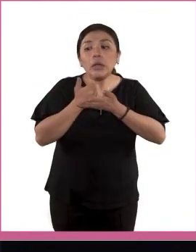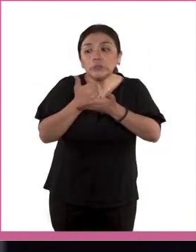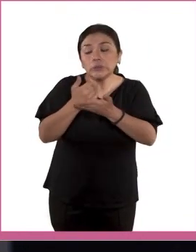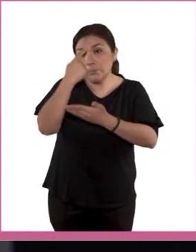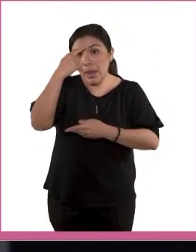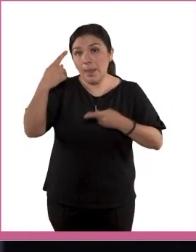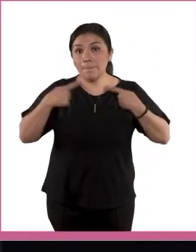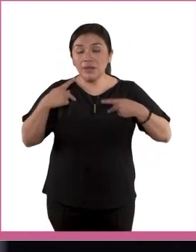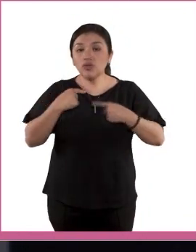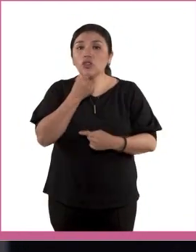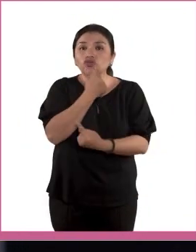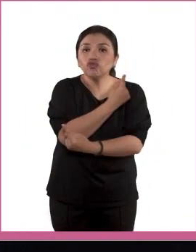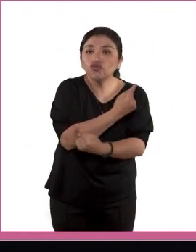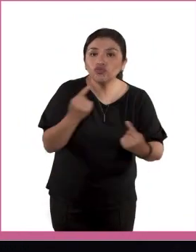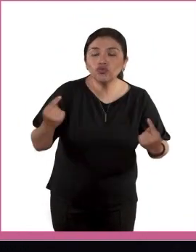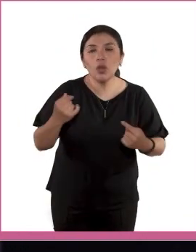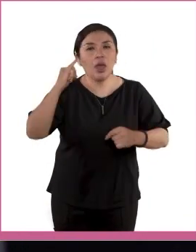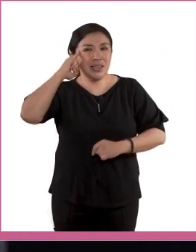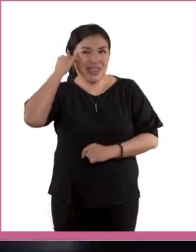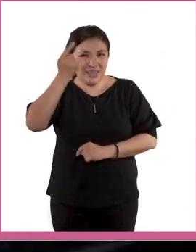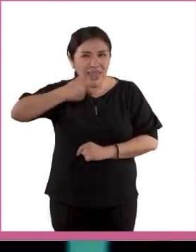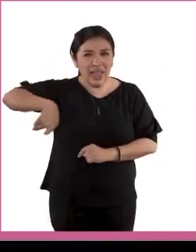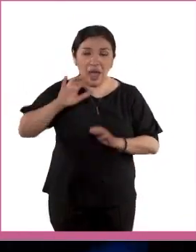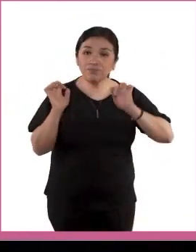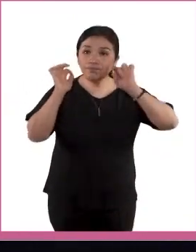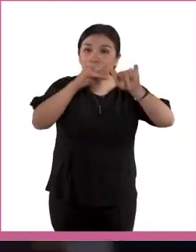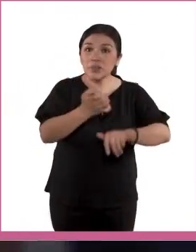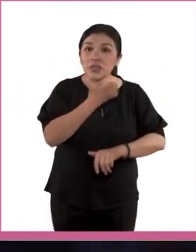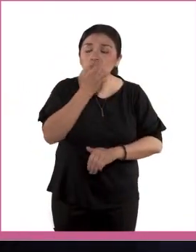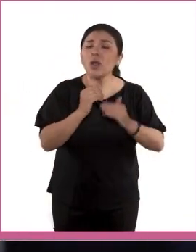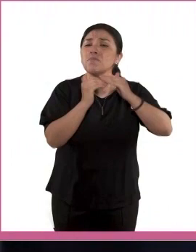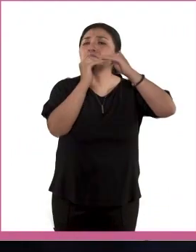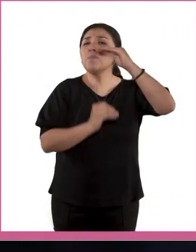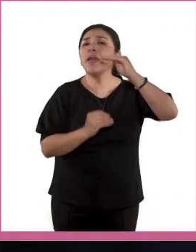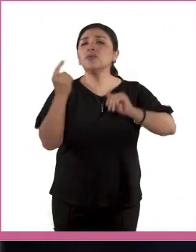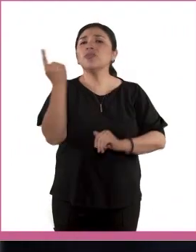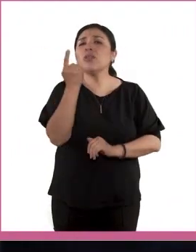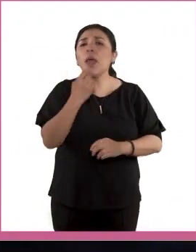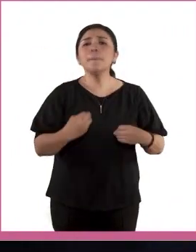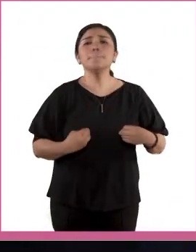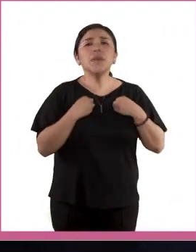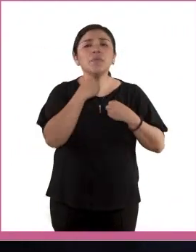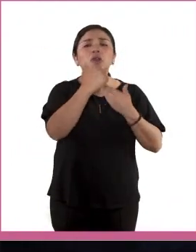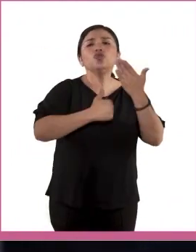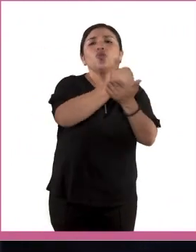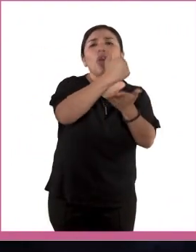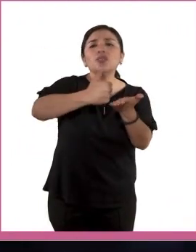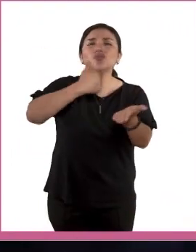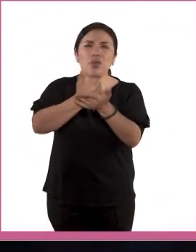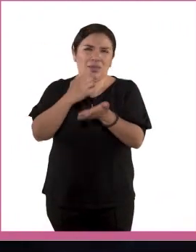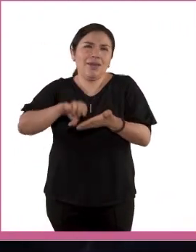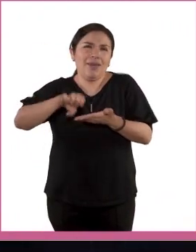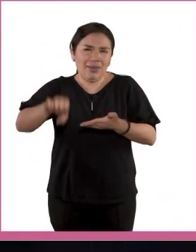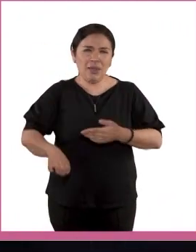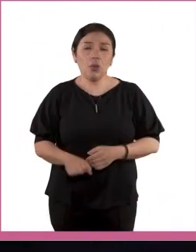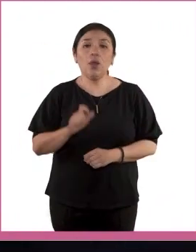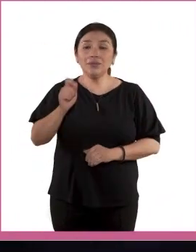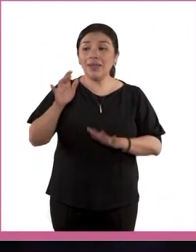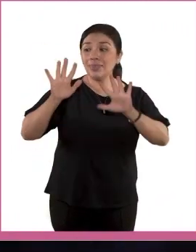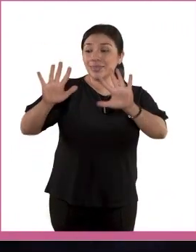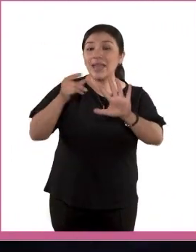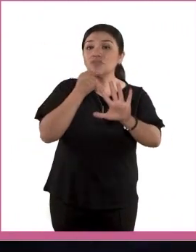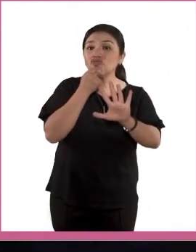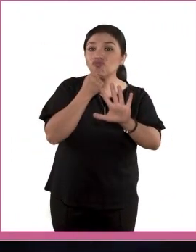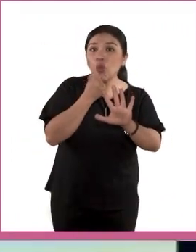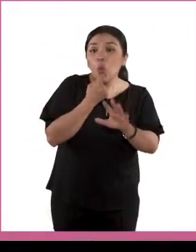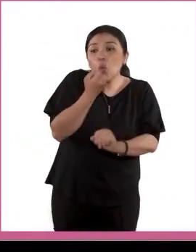la escuela de las niñas y los niños indígenas es menor que la de los que viven en zonas urbanas. 1 de cada